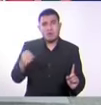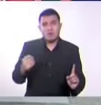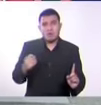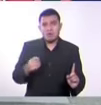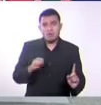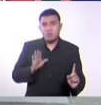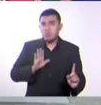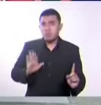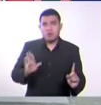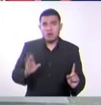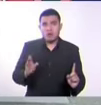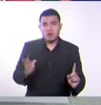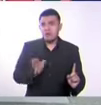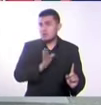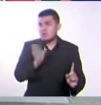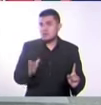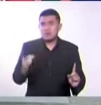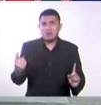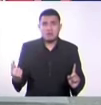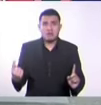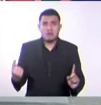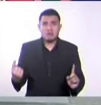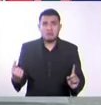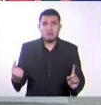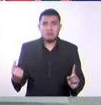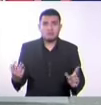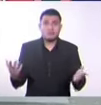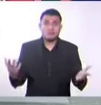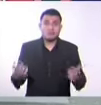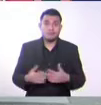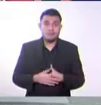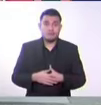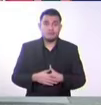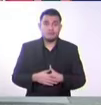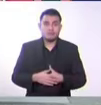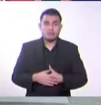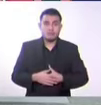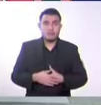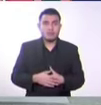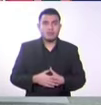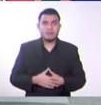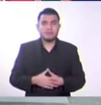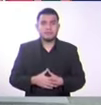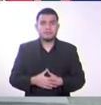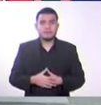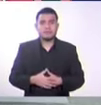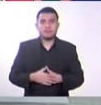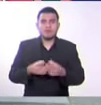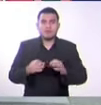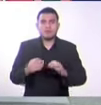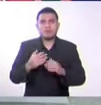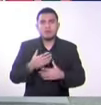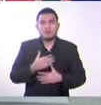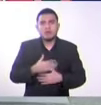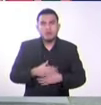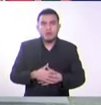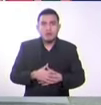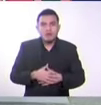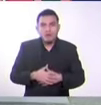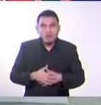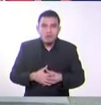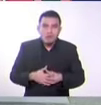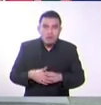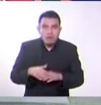perdían. Exacto. Imagínate cómo hacían para comunicarse de una manera tan lenta. Sí,